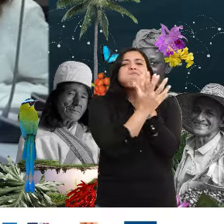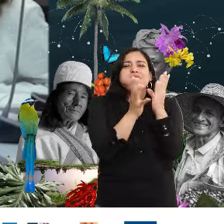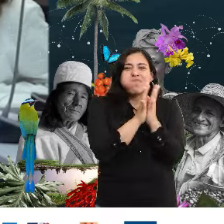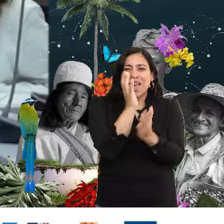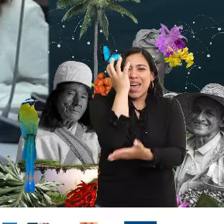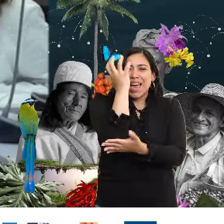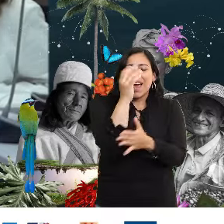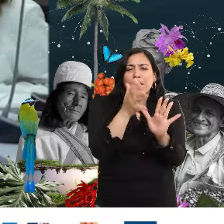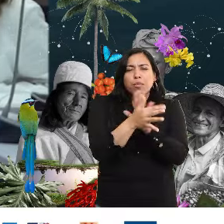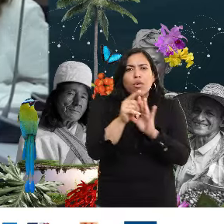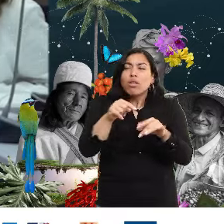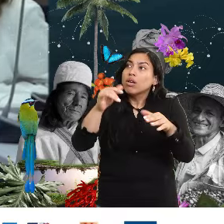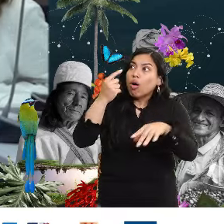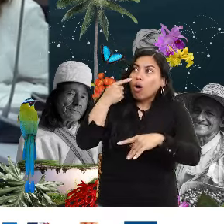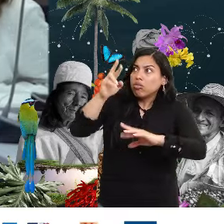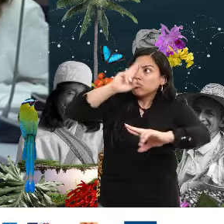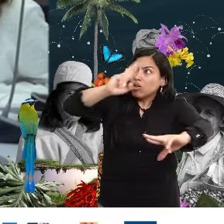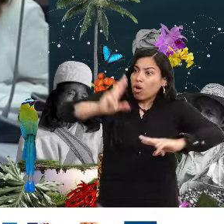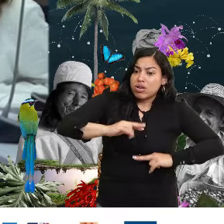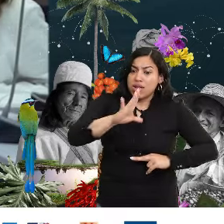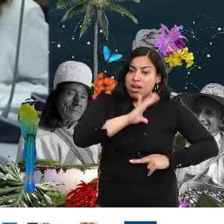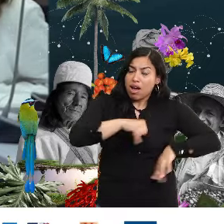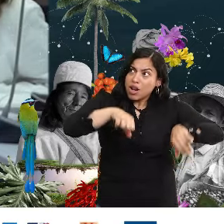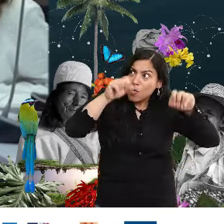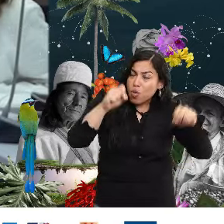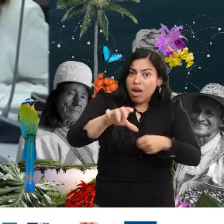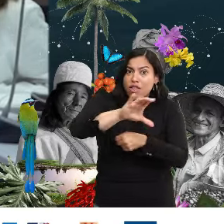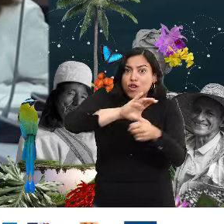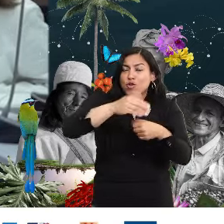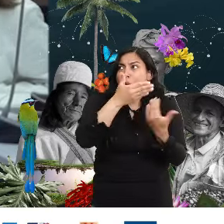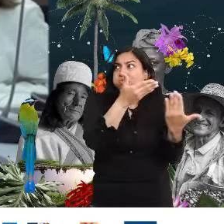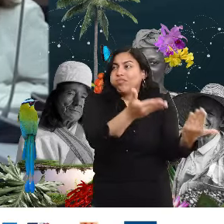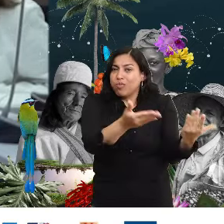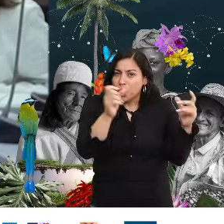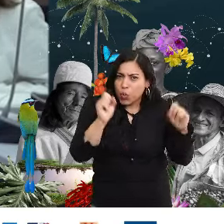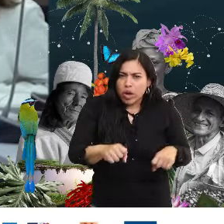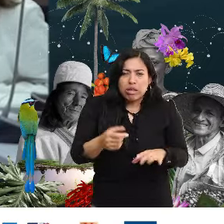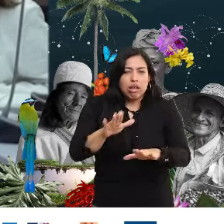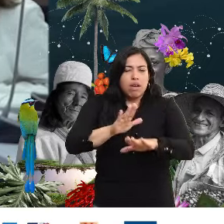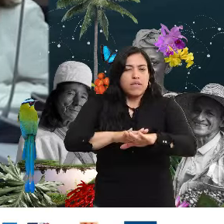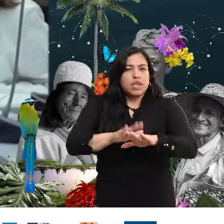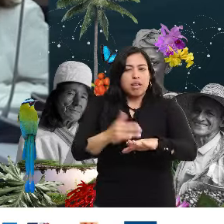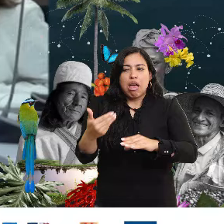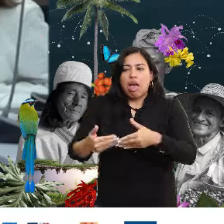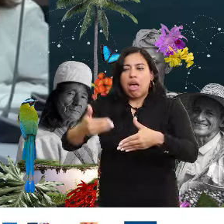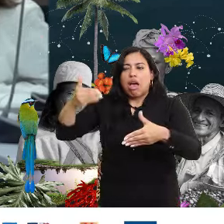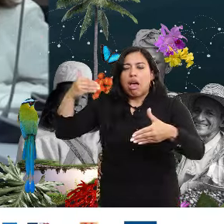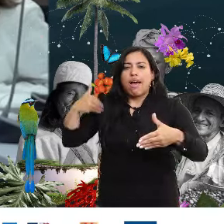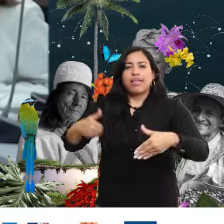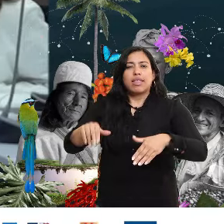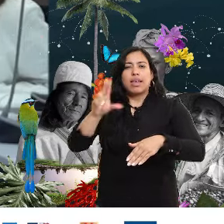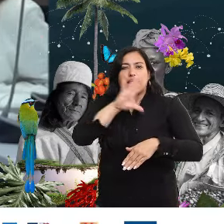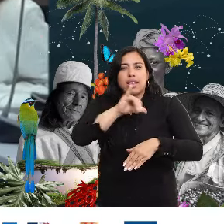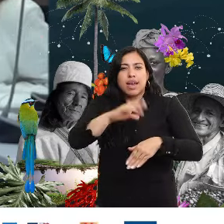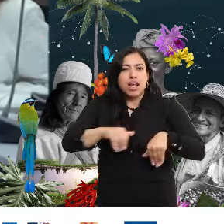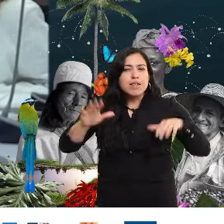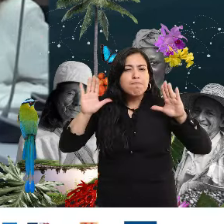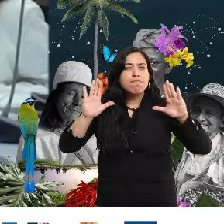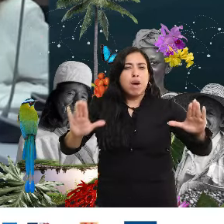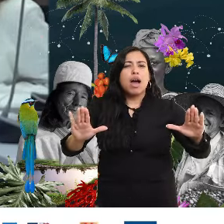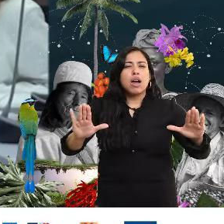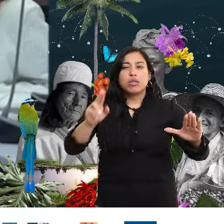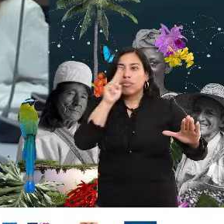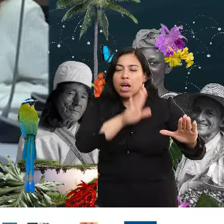de ser vistos y reconocidos en una ciudad que había pasado por un paro nacional y que todavía tiene una fractura